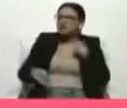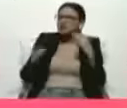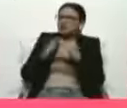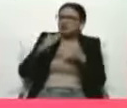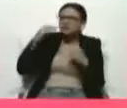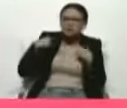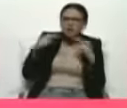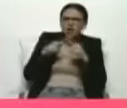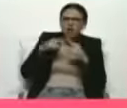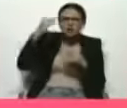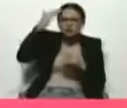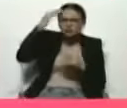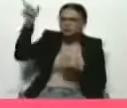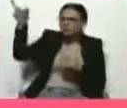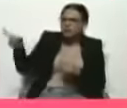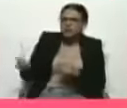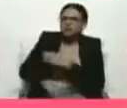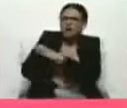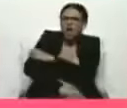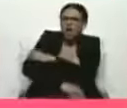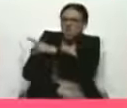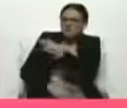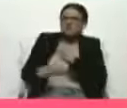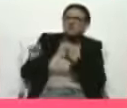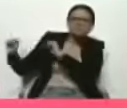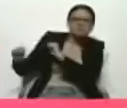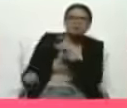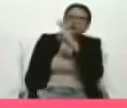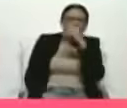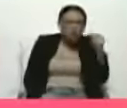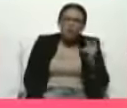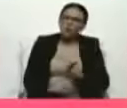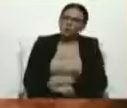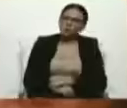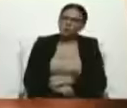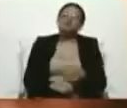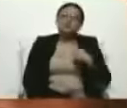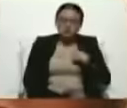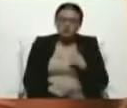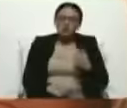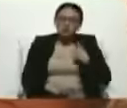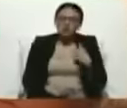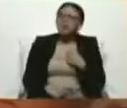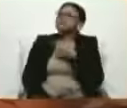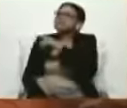No, vamos a tocarle la puerta a todos. Nosotros tenemos moral, ¿vale? Para hacerlo.